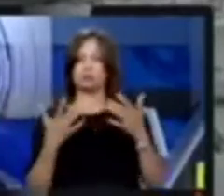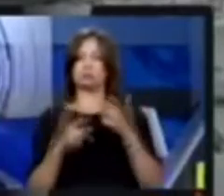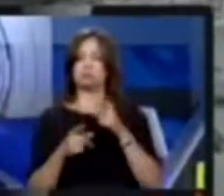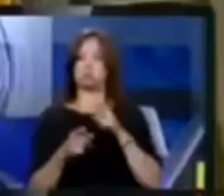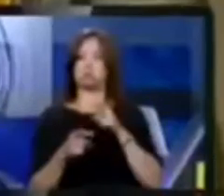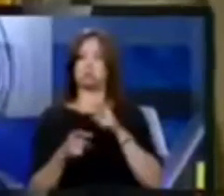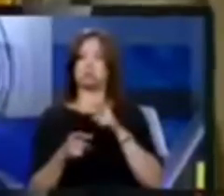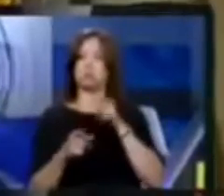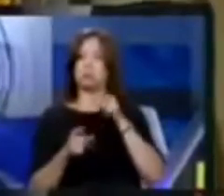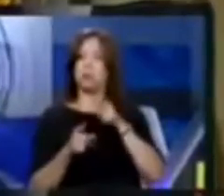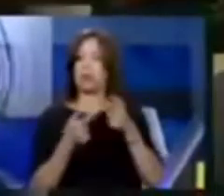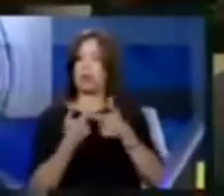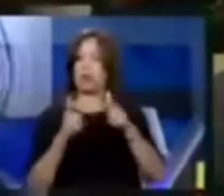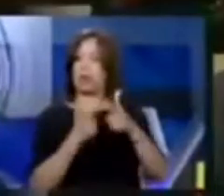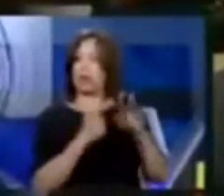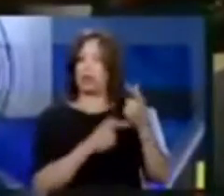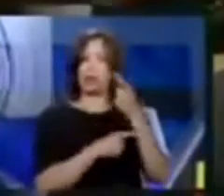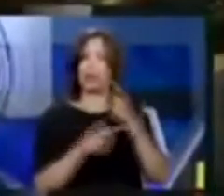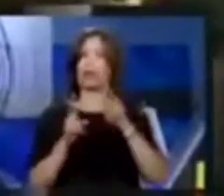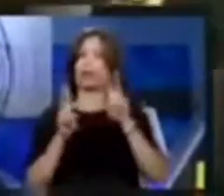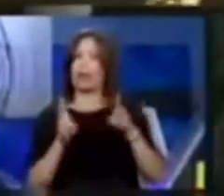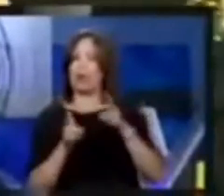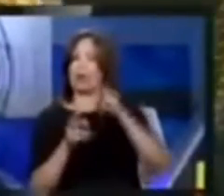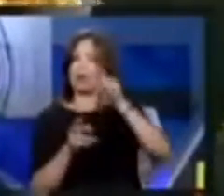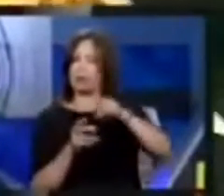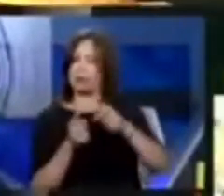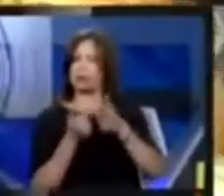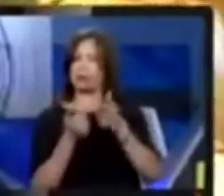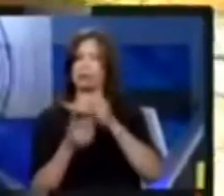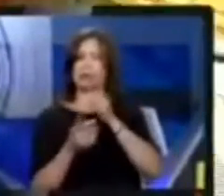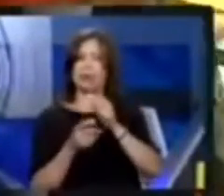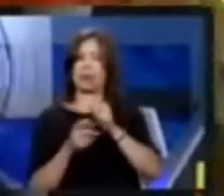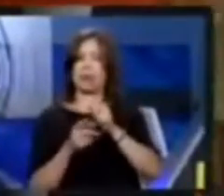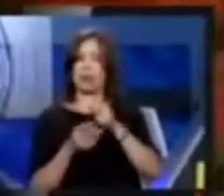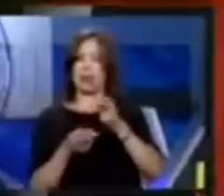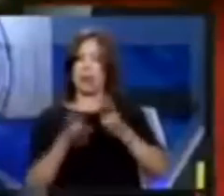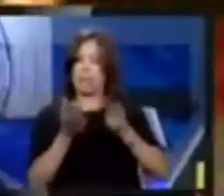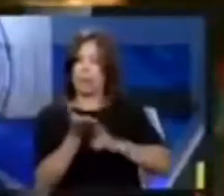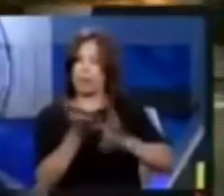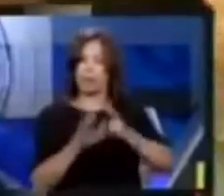luz verde. Fueron liberados de los términos correspondientes y aprobados al